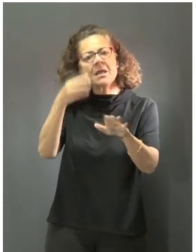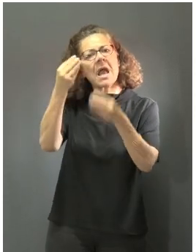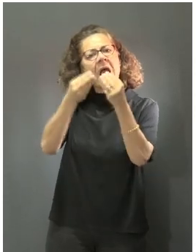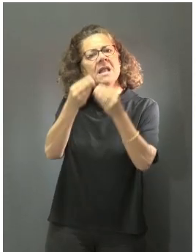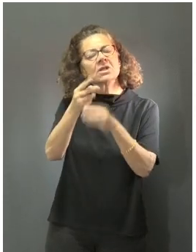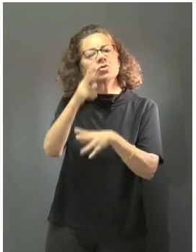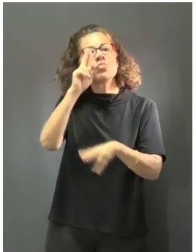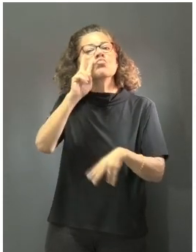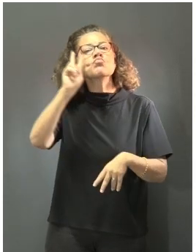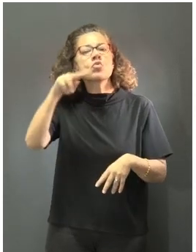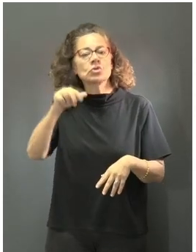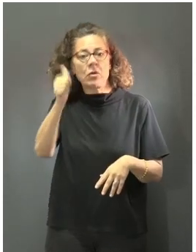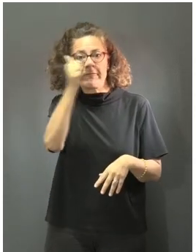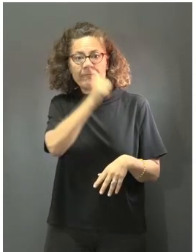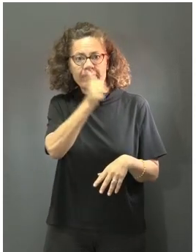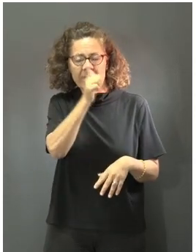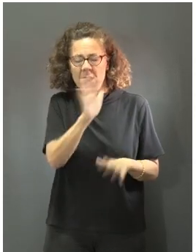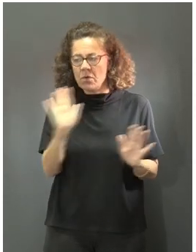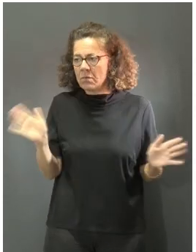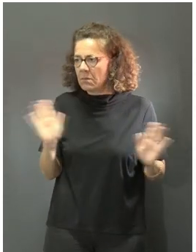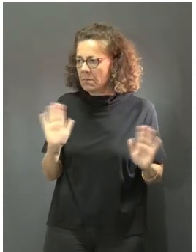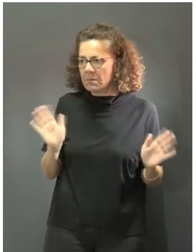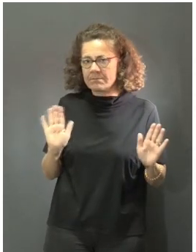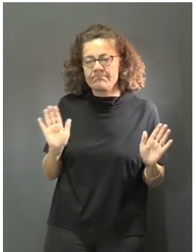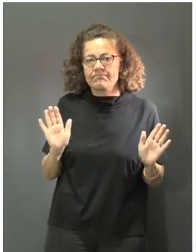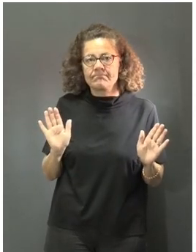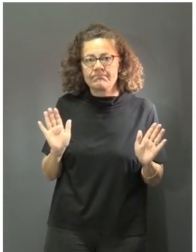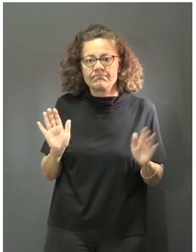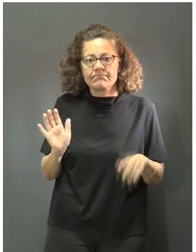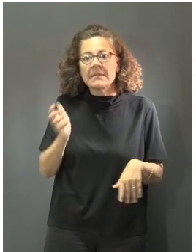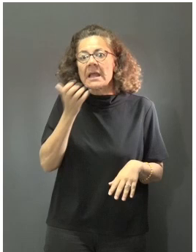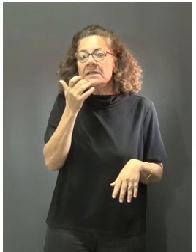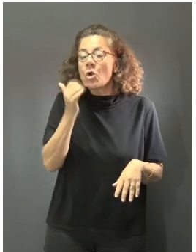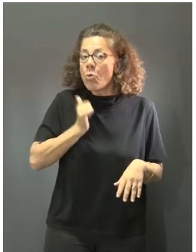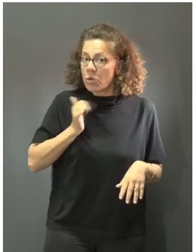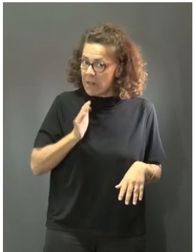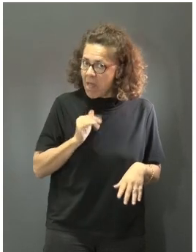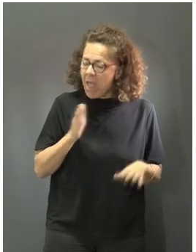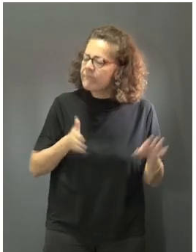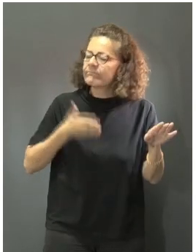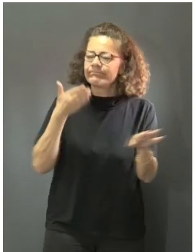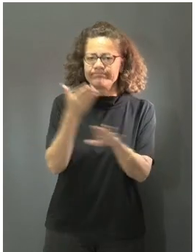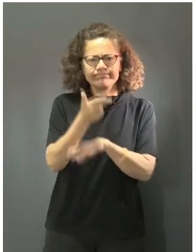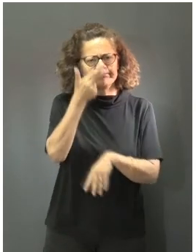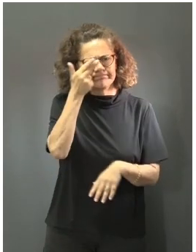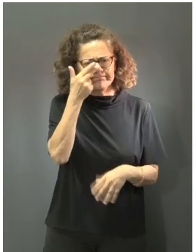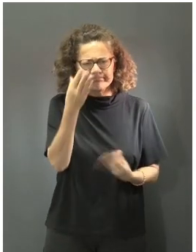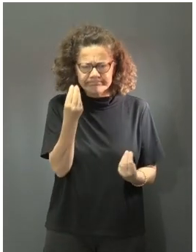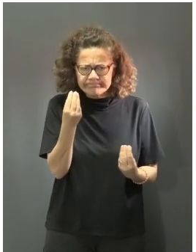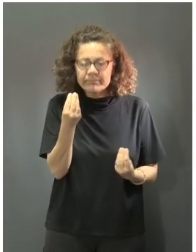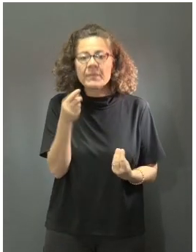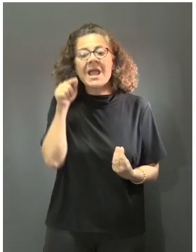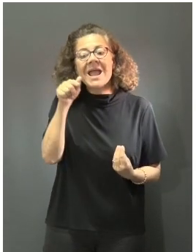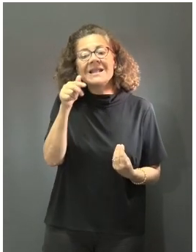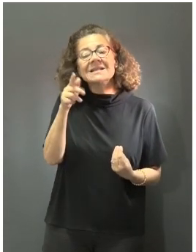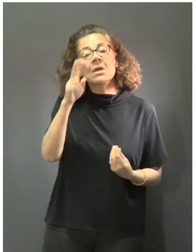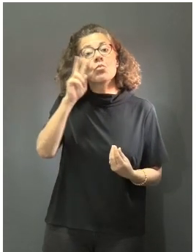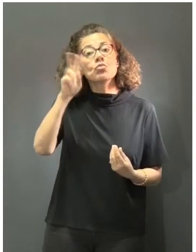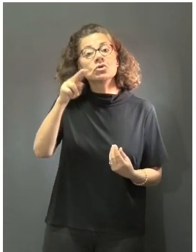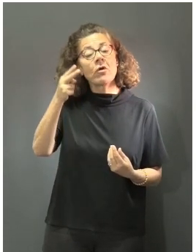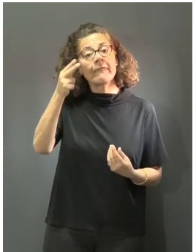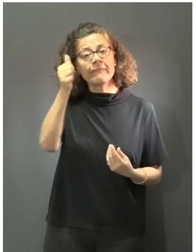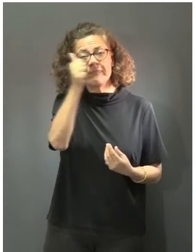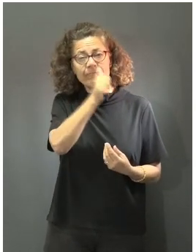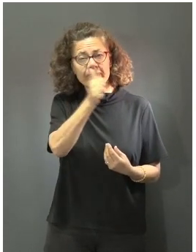Vino, que es digno de verse si tenéis oportunidad, ¿no? Y en ese Museo del Vino